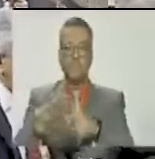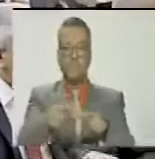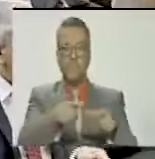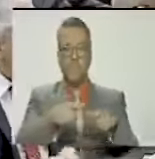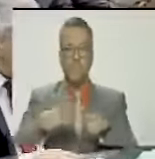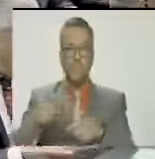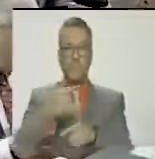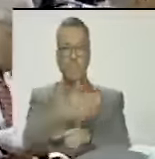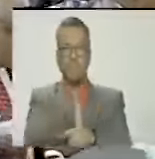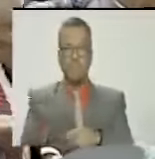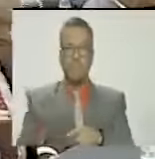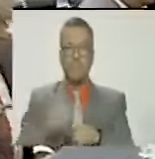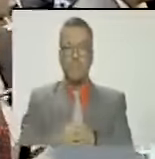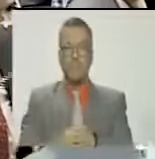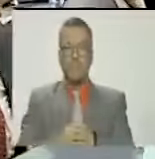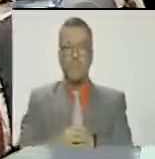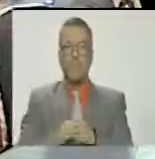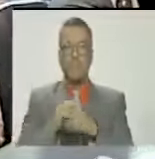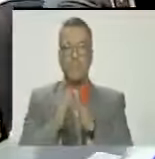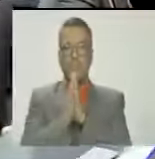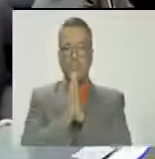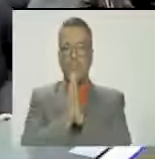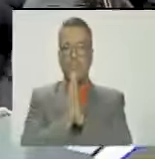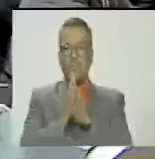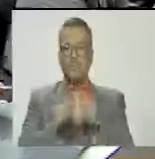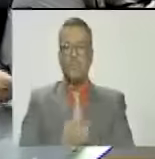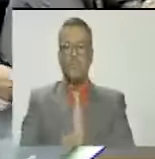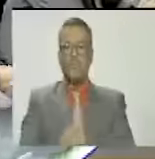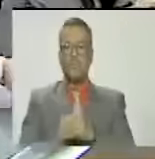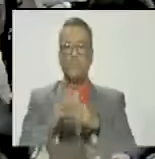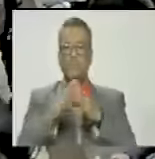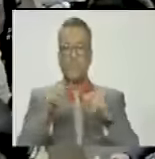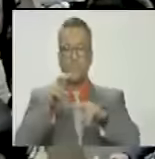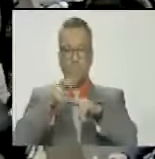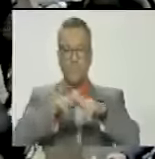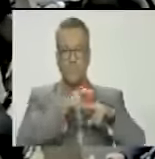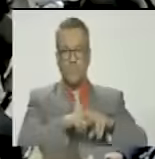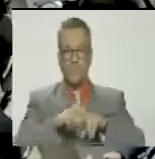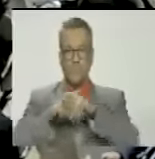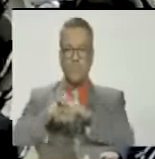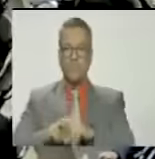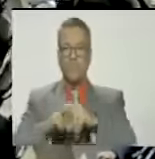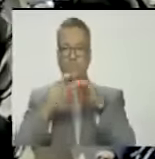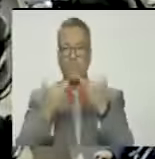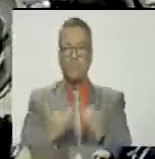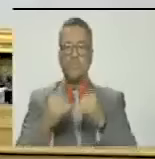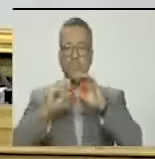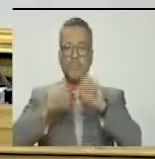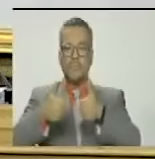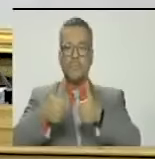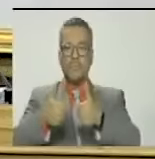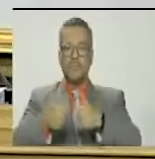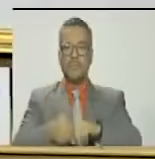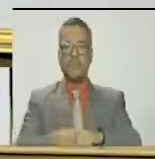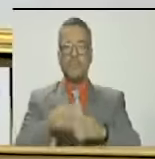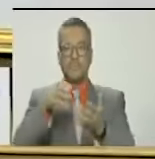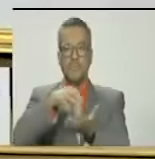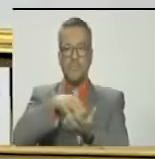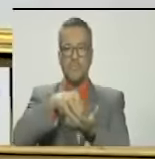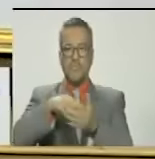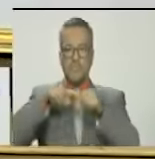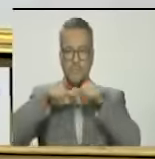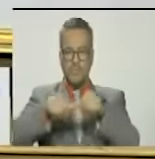todos ustedes. Sírvanse, por favor, ocupar sus curules para dar inicio a la sesión